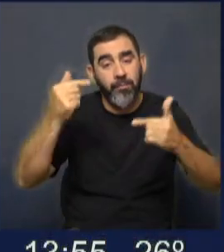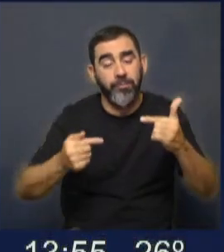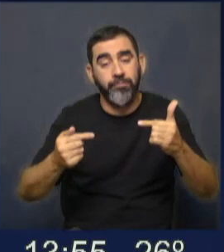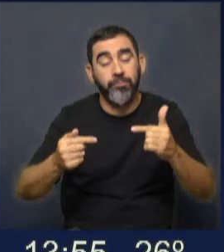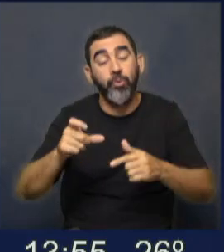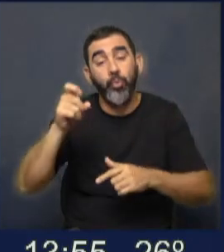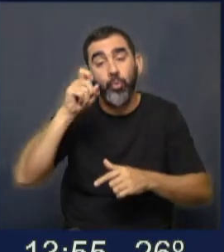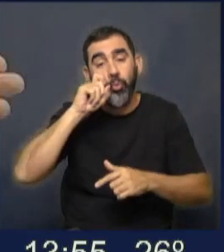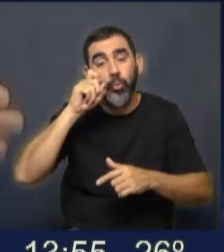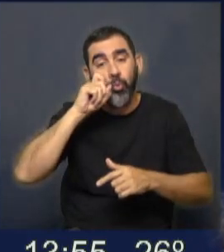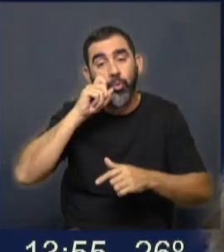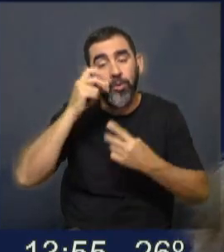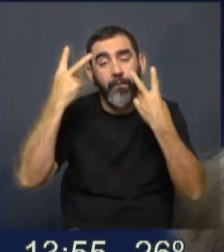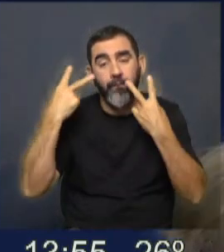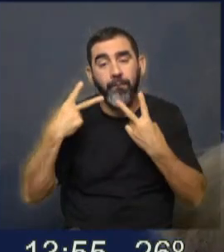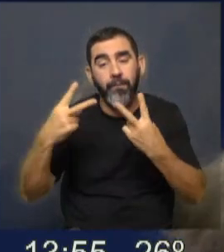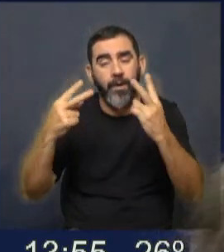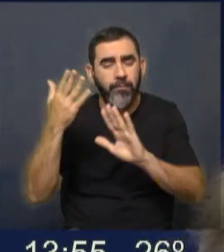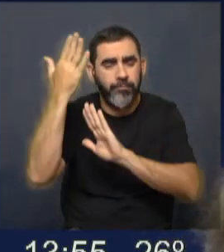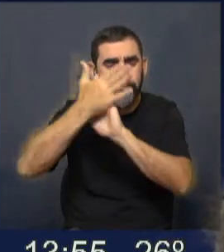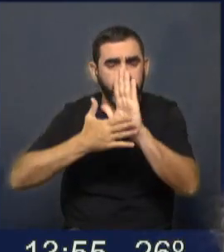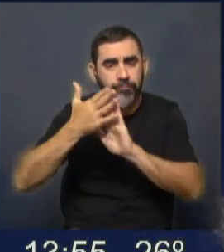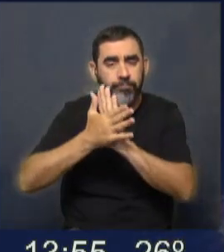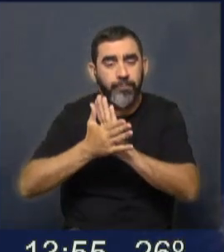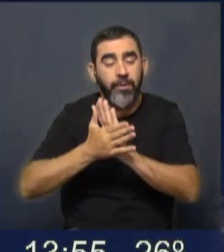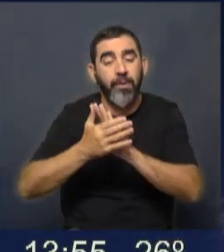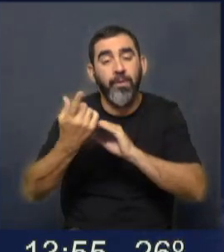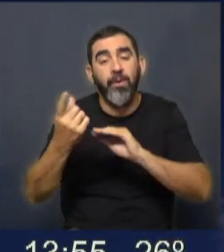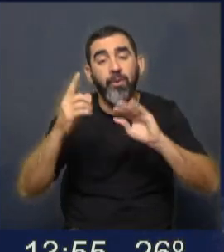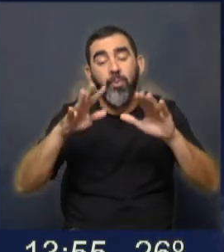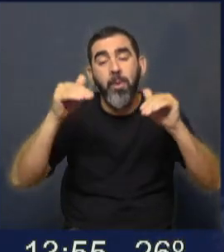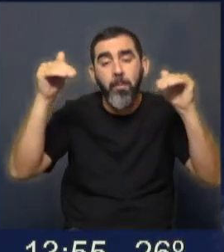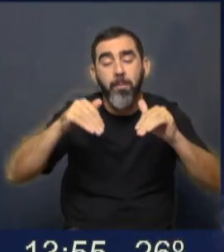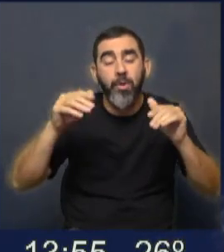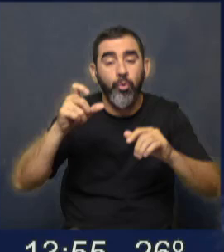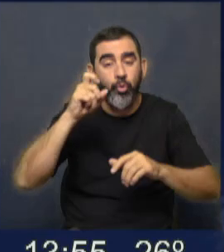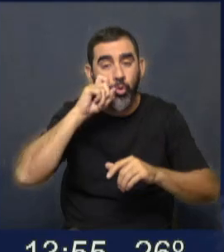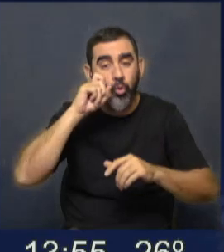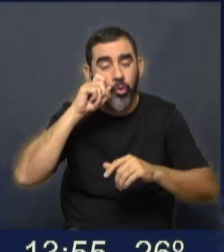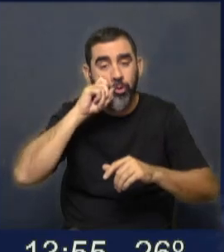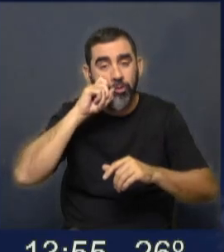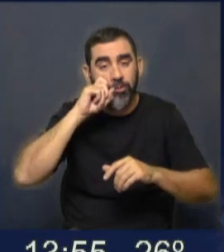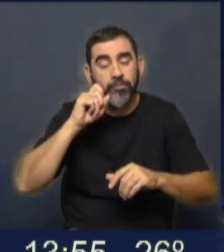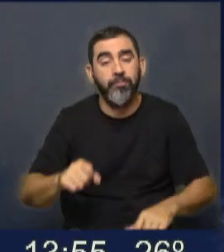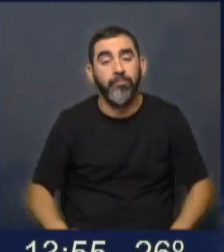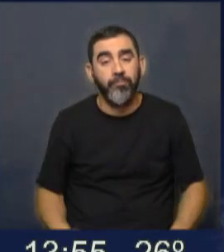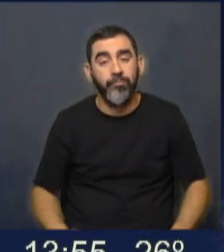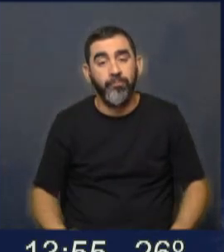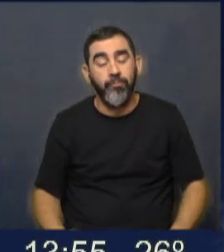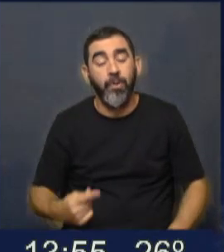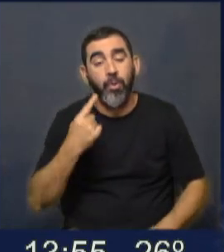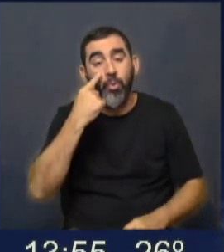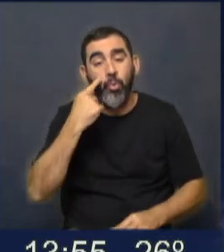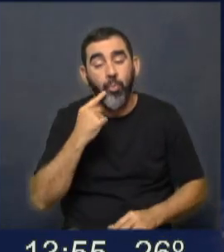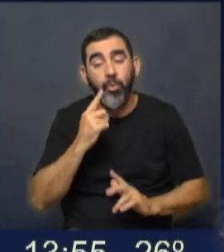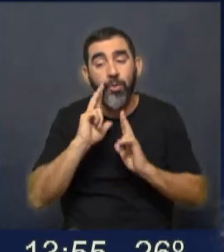los turistas se desplazaron en todo el país, más de 19 millones de turistas, que fue la cifra que